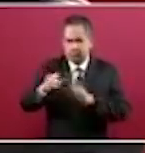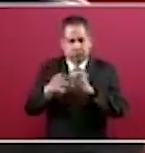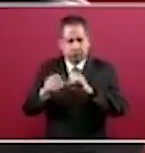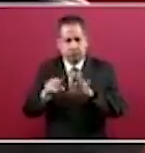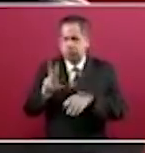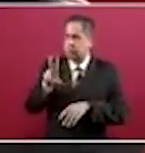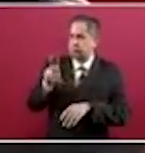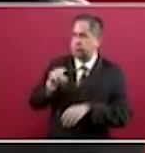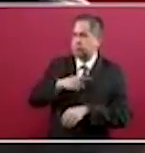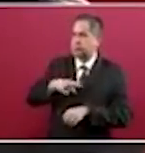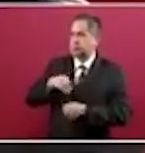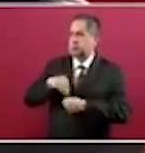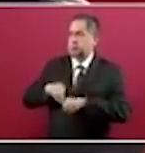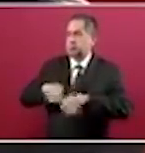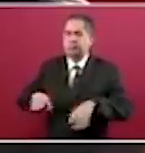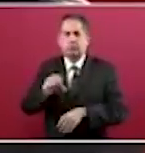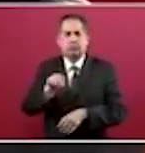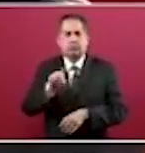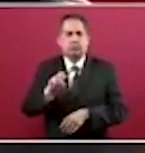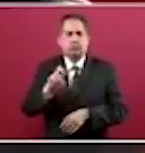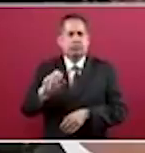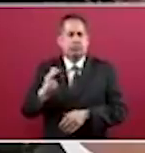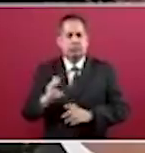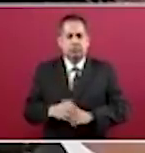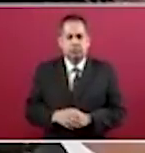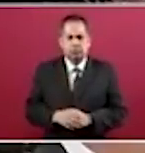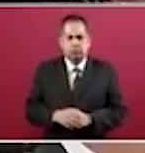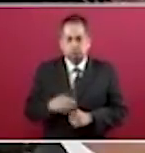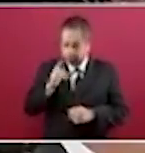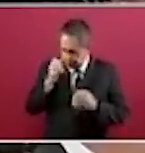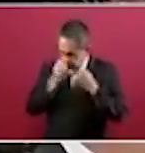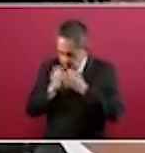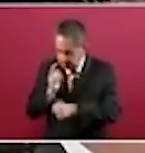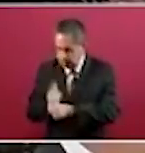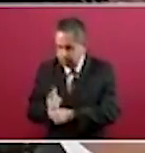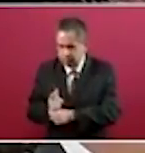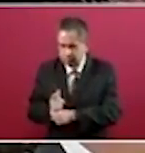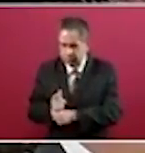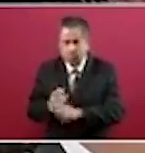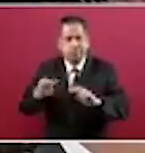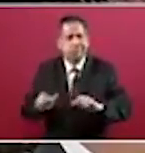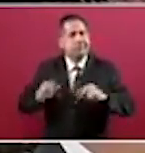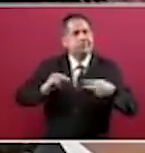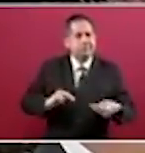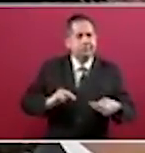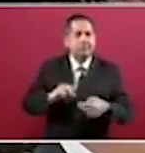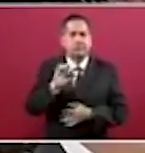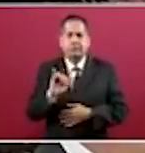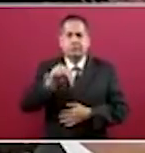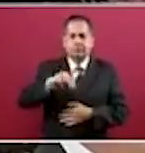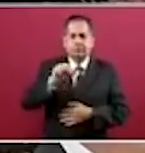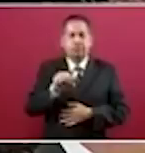informara del tema de Odebrecht. Lo que concluimos es que es exactamente al revés. El